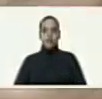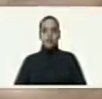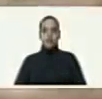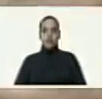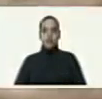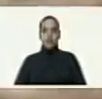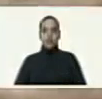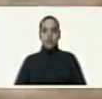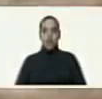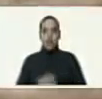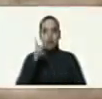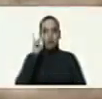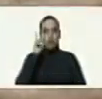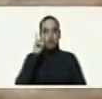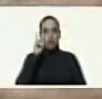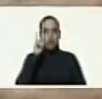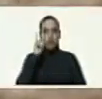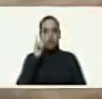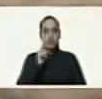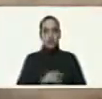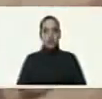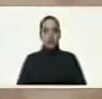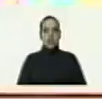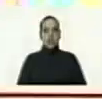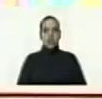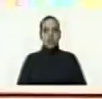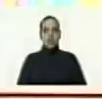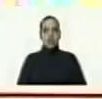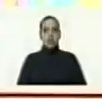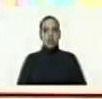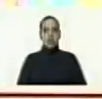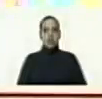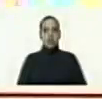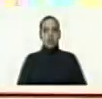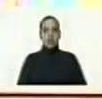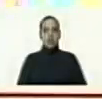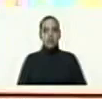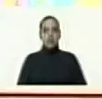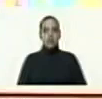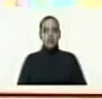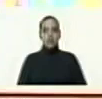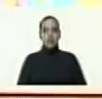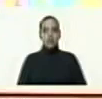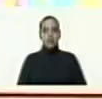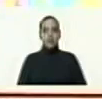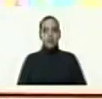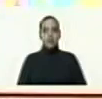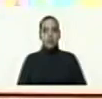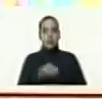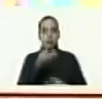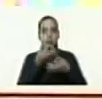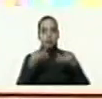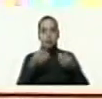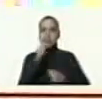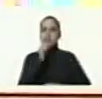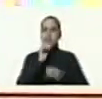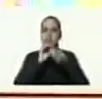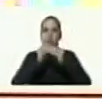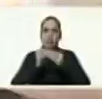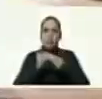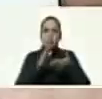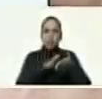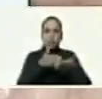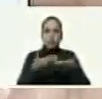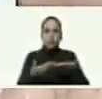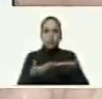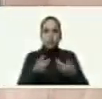al maestro Gustavo Pereira, Somari de los Imposibles. Muy bien diagramado. ¿Quién diagrama esto, Raúl?